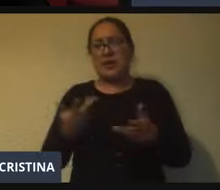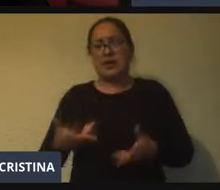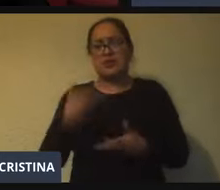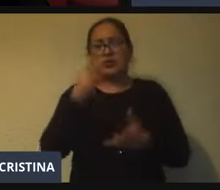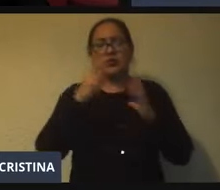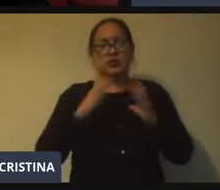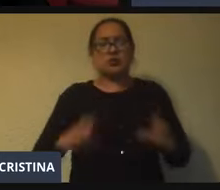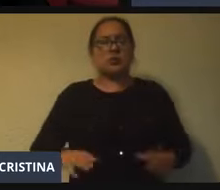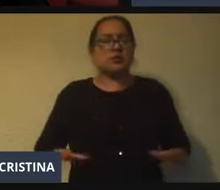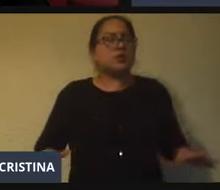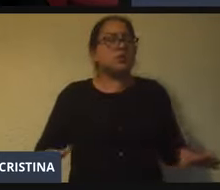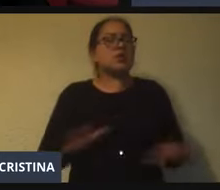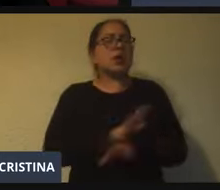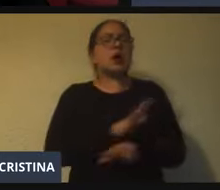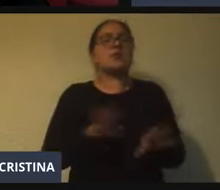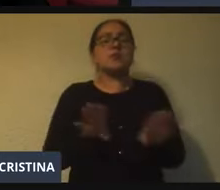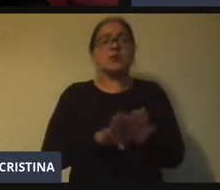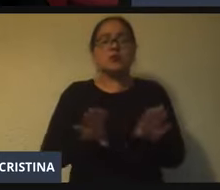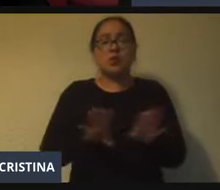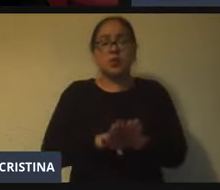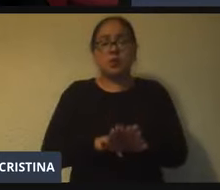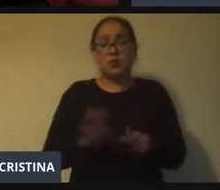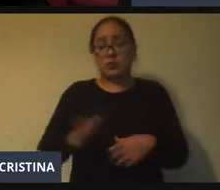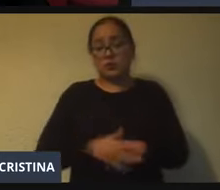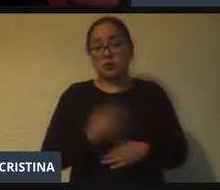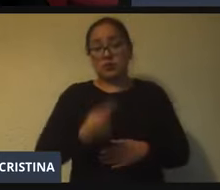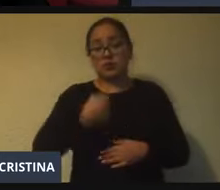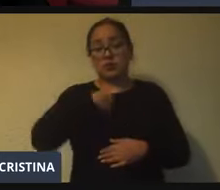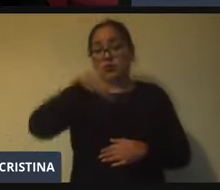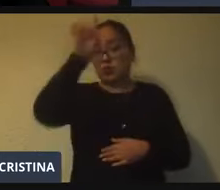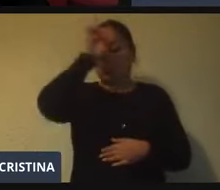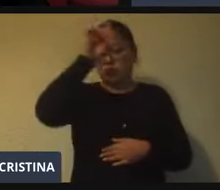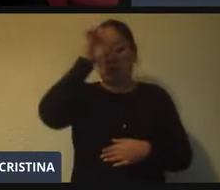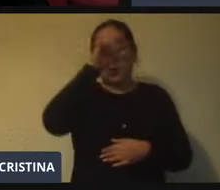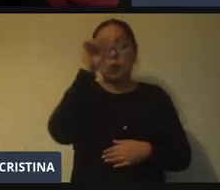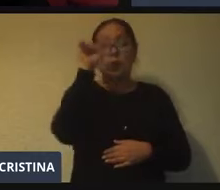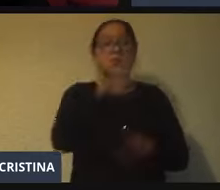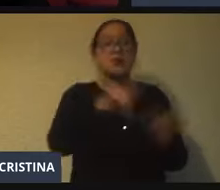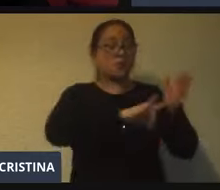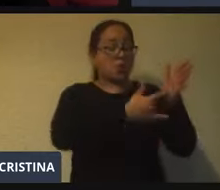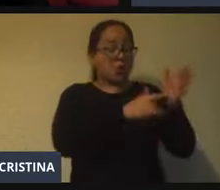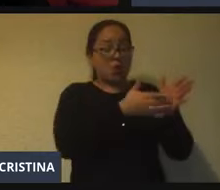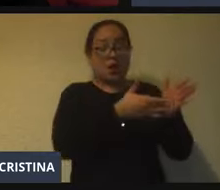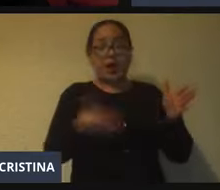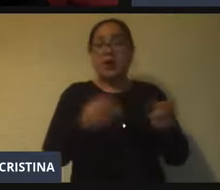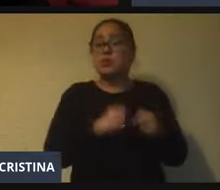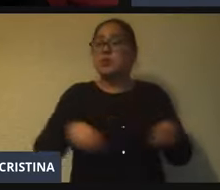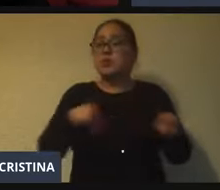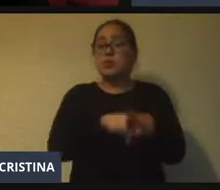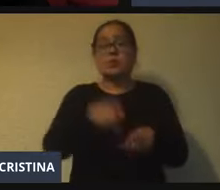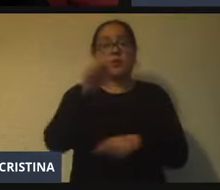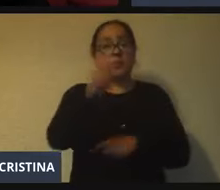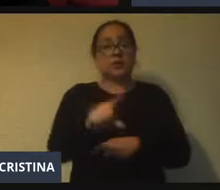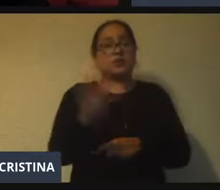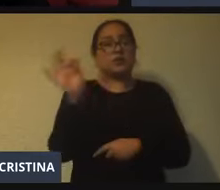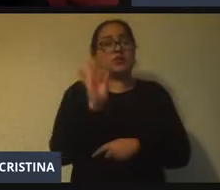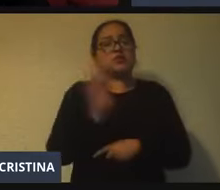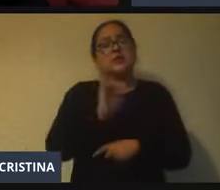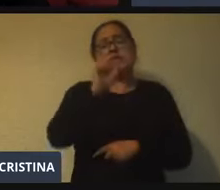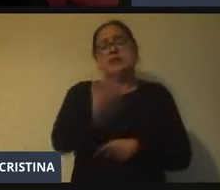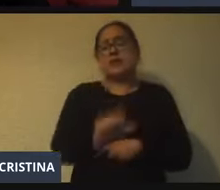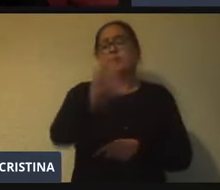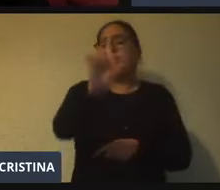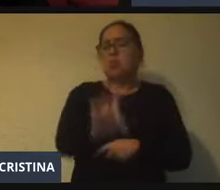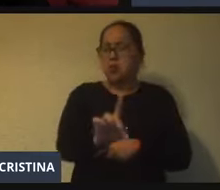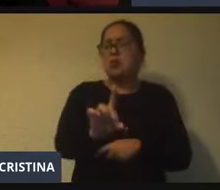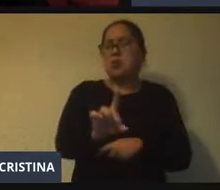organismo. Entonces, yo sugiero que se mantengan los horarios y que quizás sí el fin de semana sea un poquito más flexible